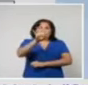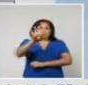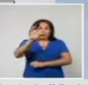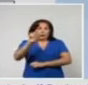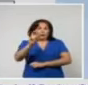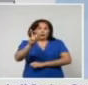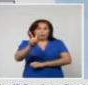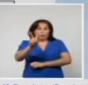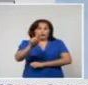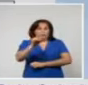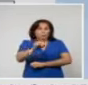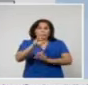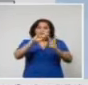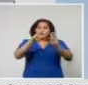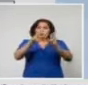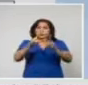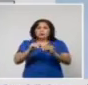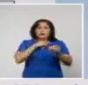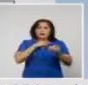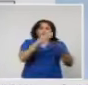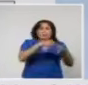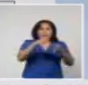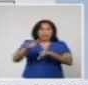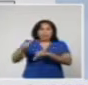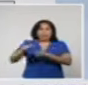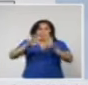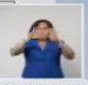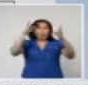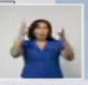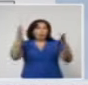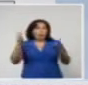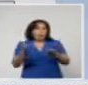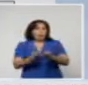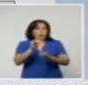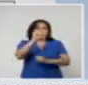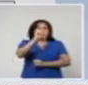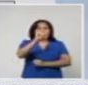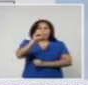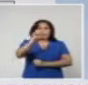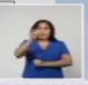18.263.542, el total de fallecidos a nivel mundial,